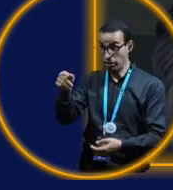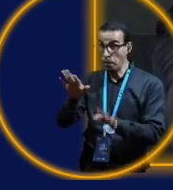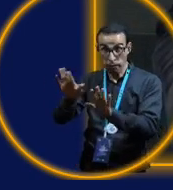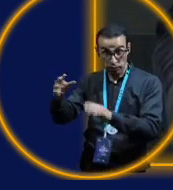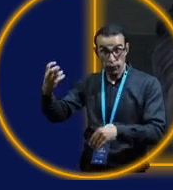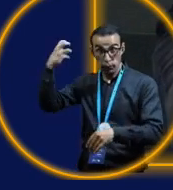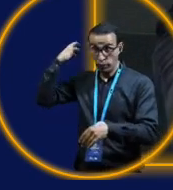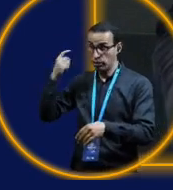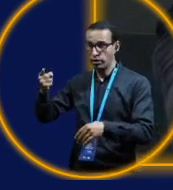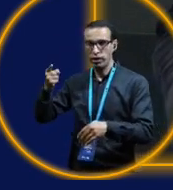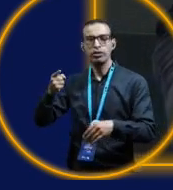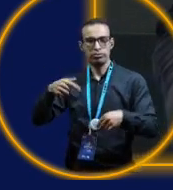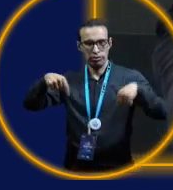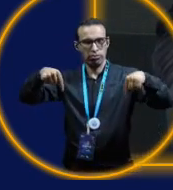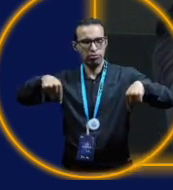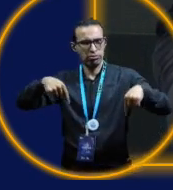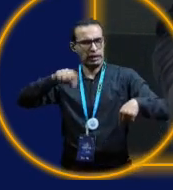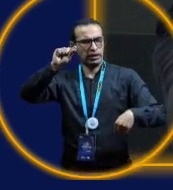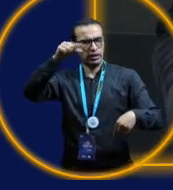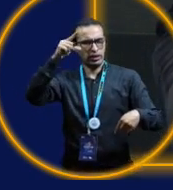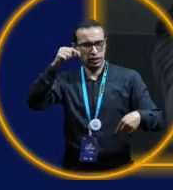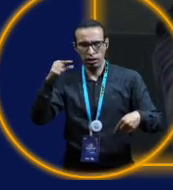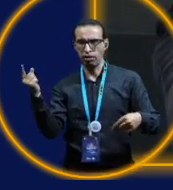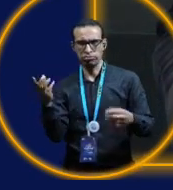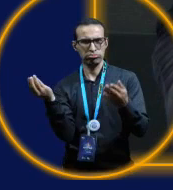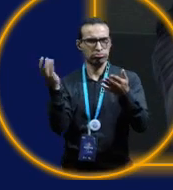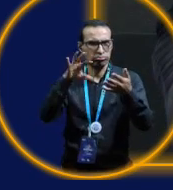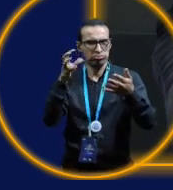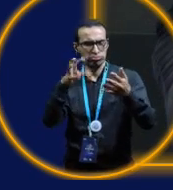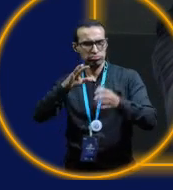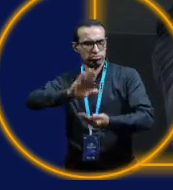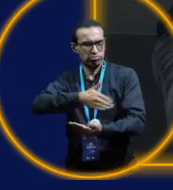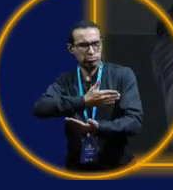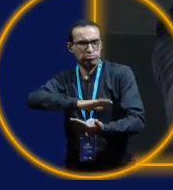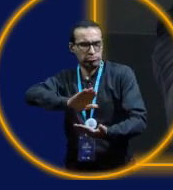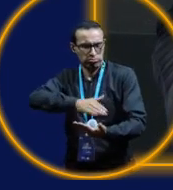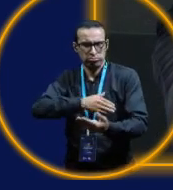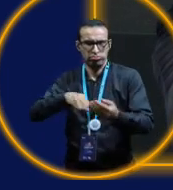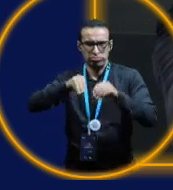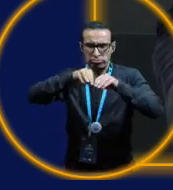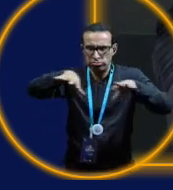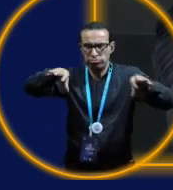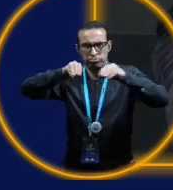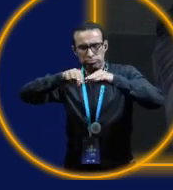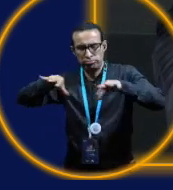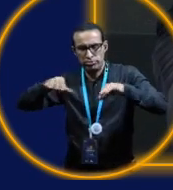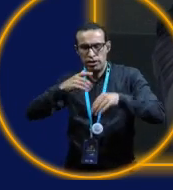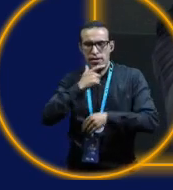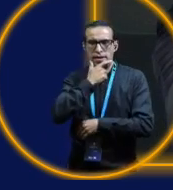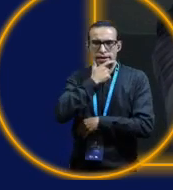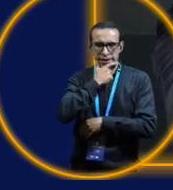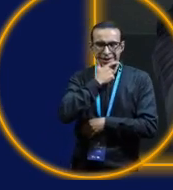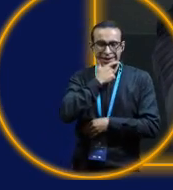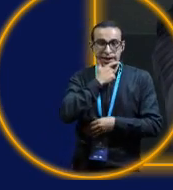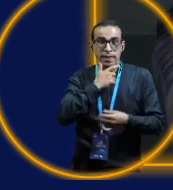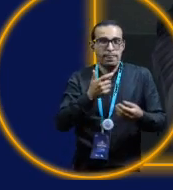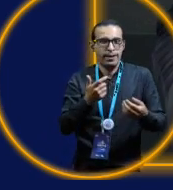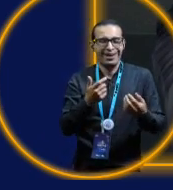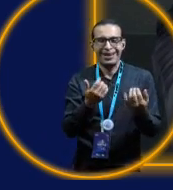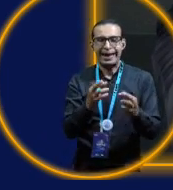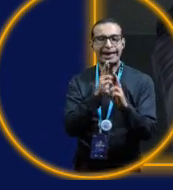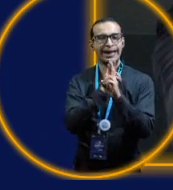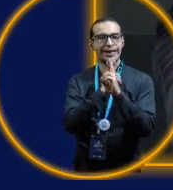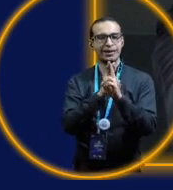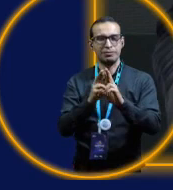como un acertijo pero a mí me emociona porque es como un acertijo que hay que resolver yo no tengo la